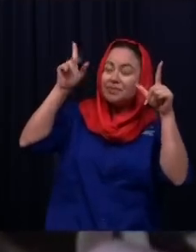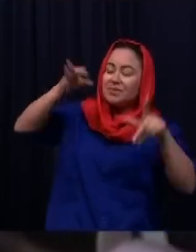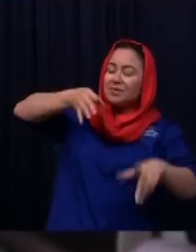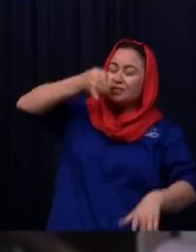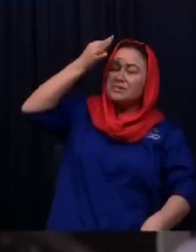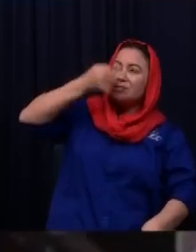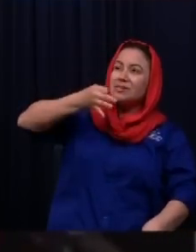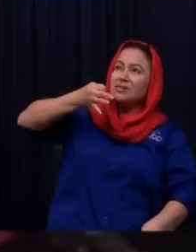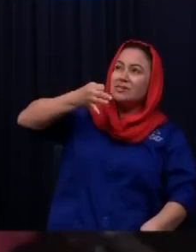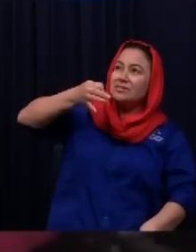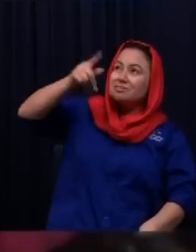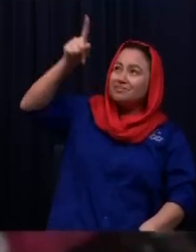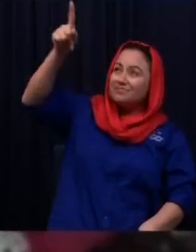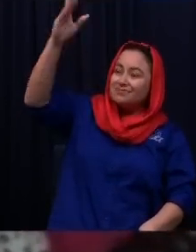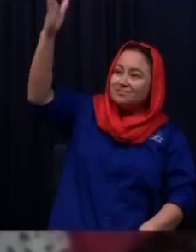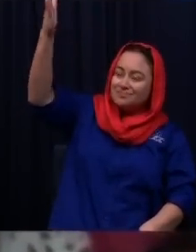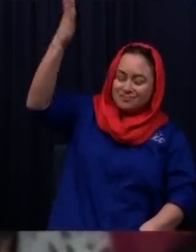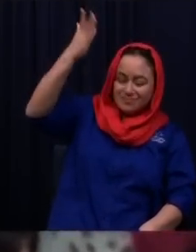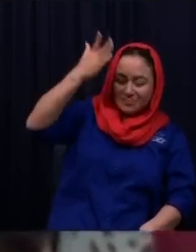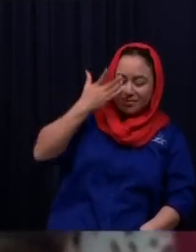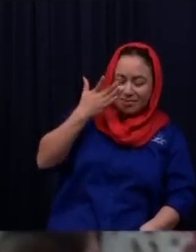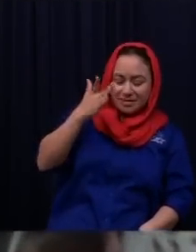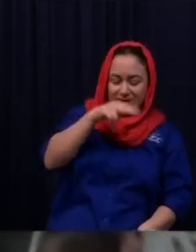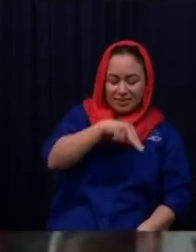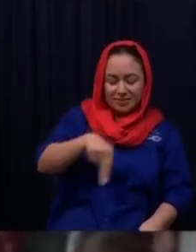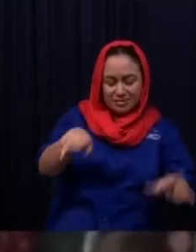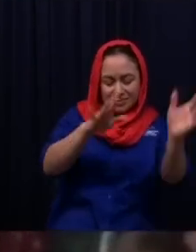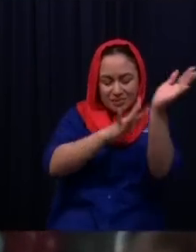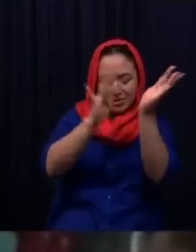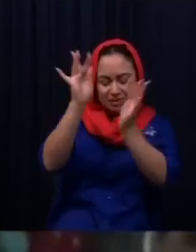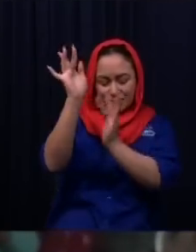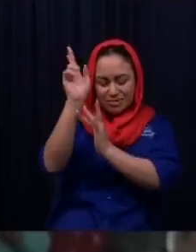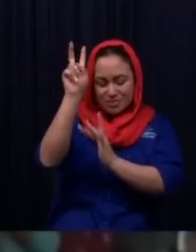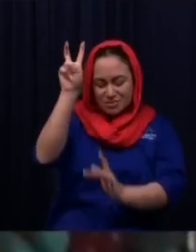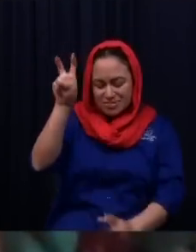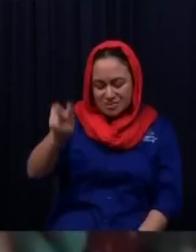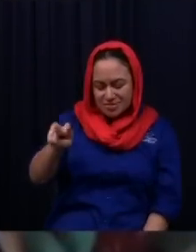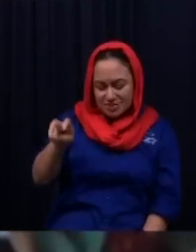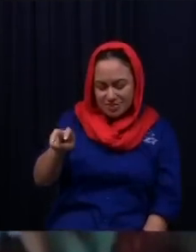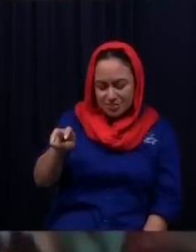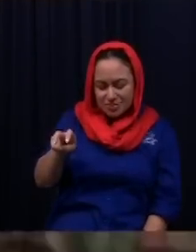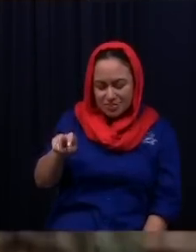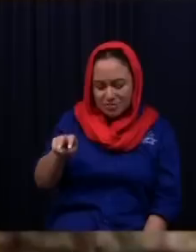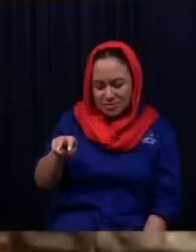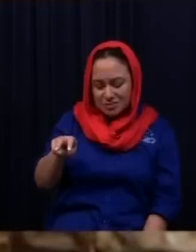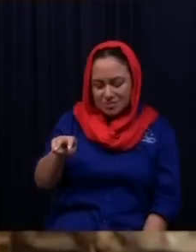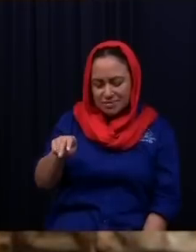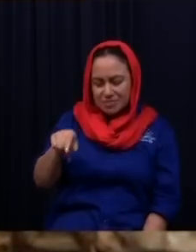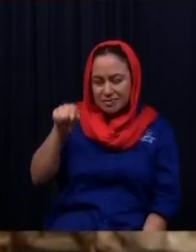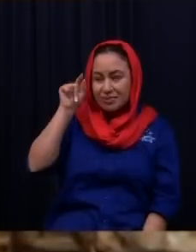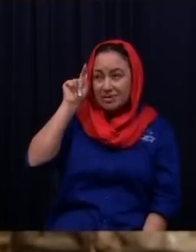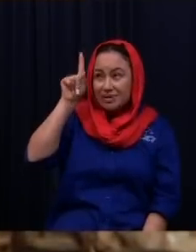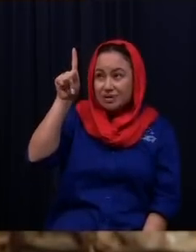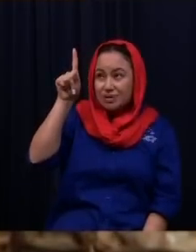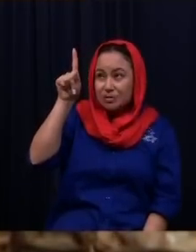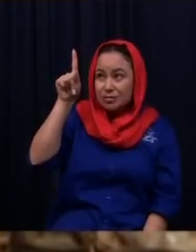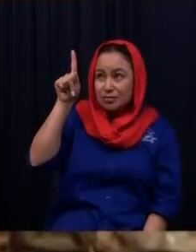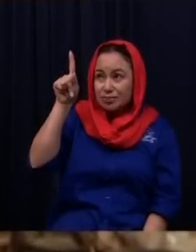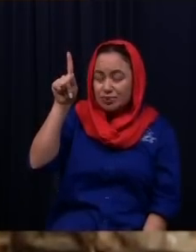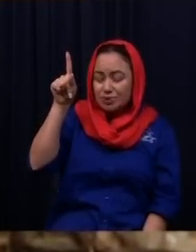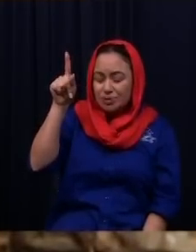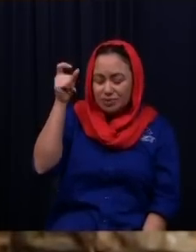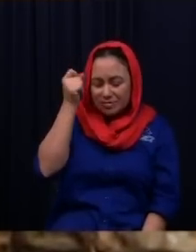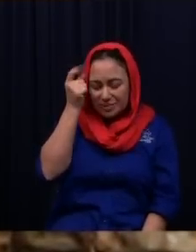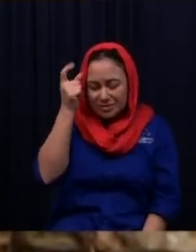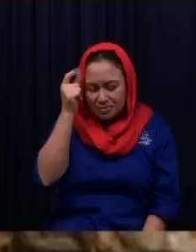proviene de ti, en el nombre de Jesús. Necesitamos, Señor, que abra nuestro entendimiento, nuestros